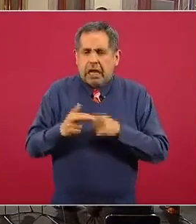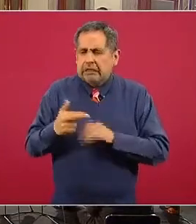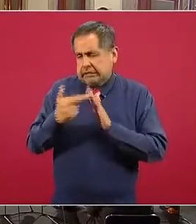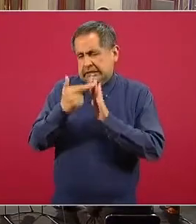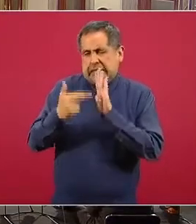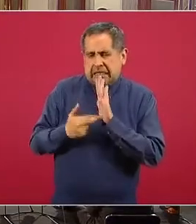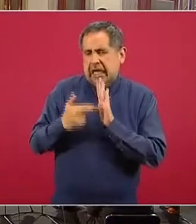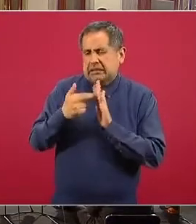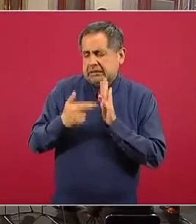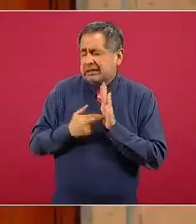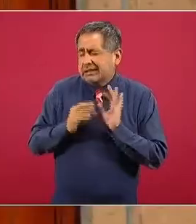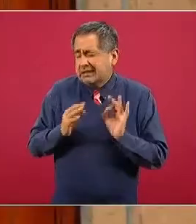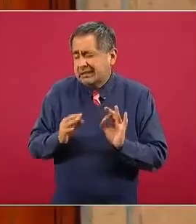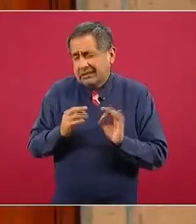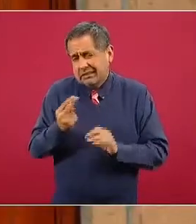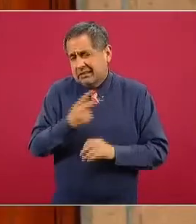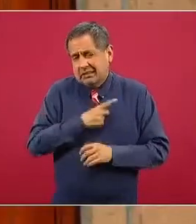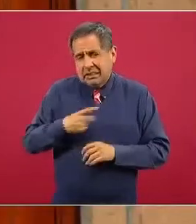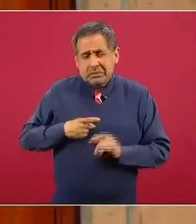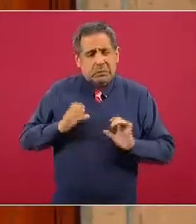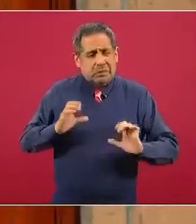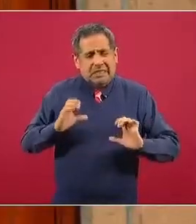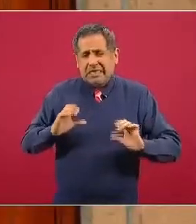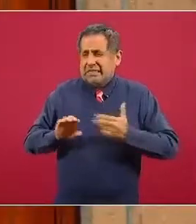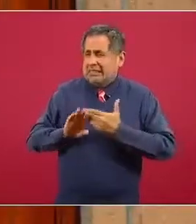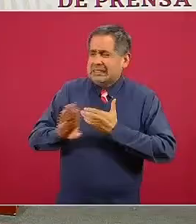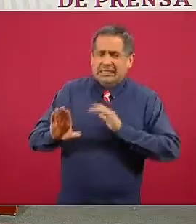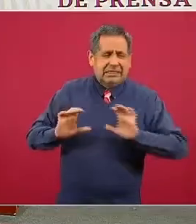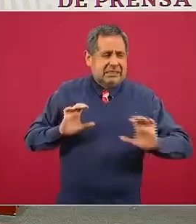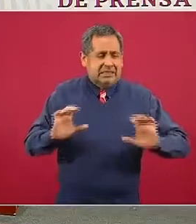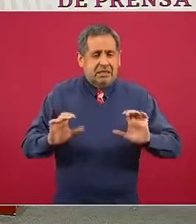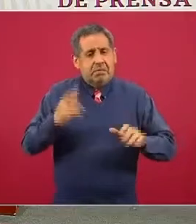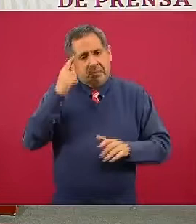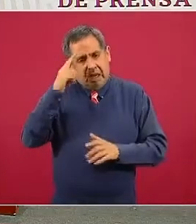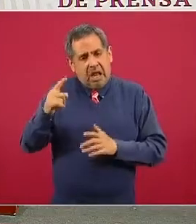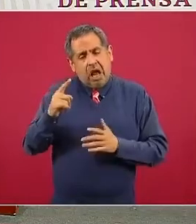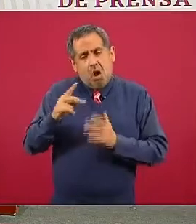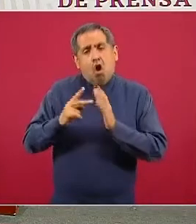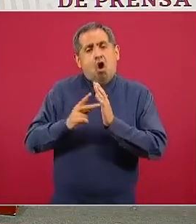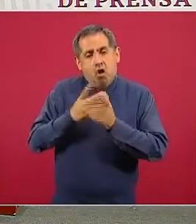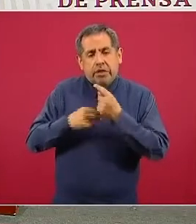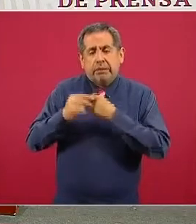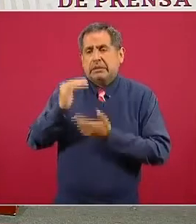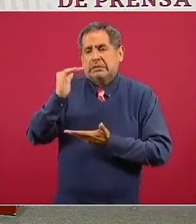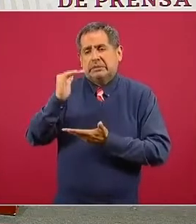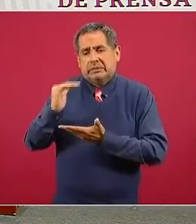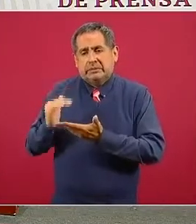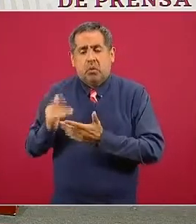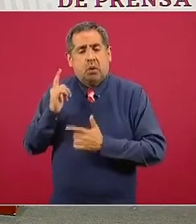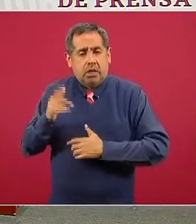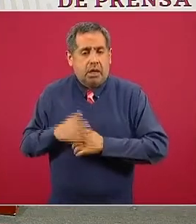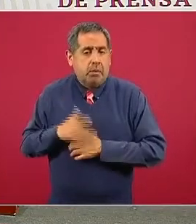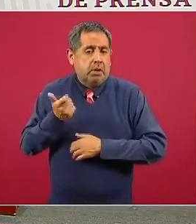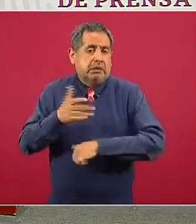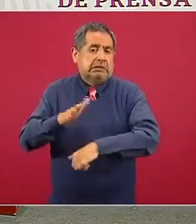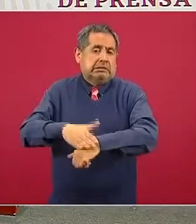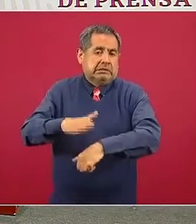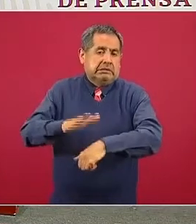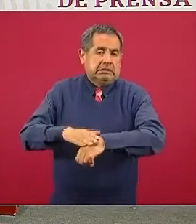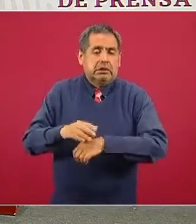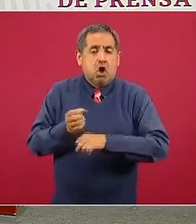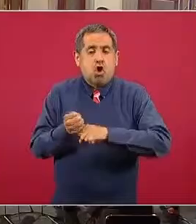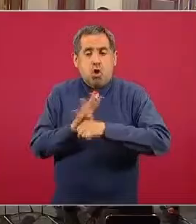y el resultado esperado de llevar a cabo estas actividades tendría que ser nuevamente en un descenso. Por eso el semáforo de riesgo